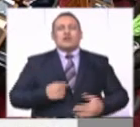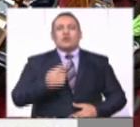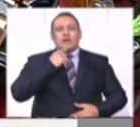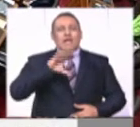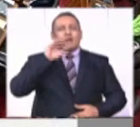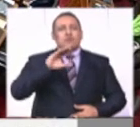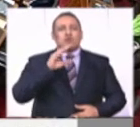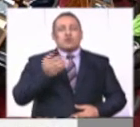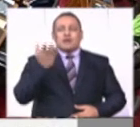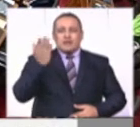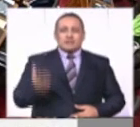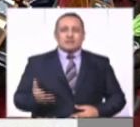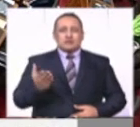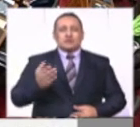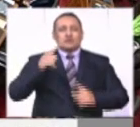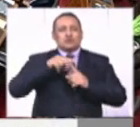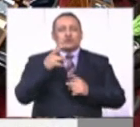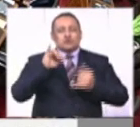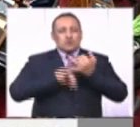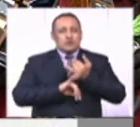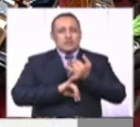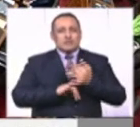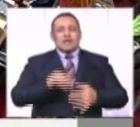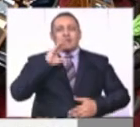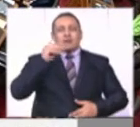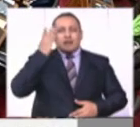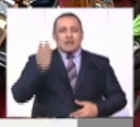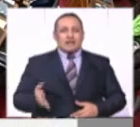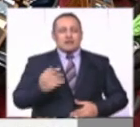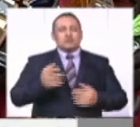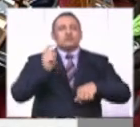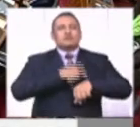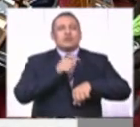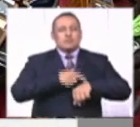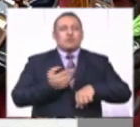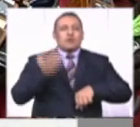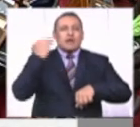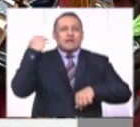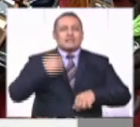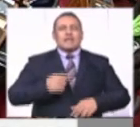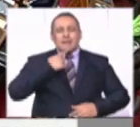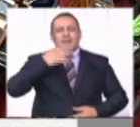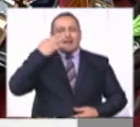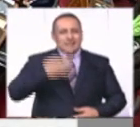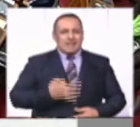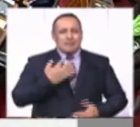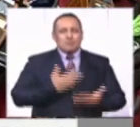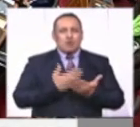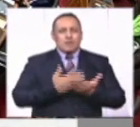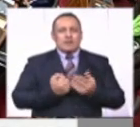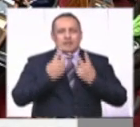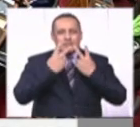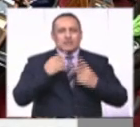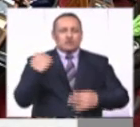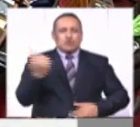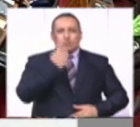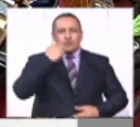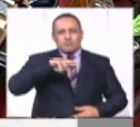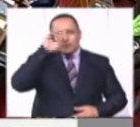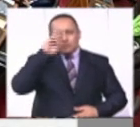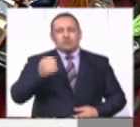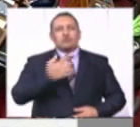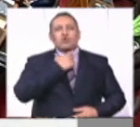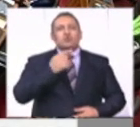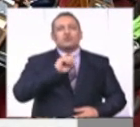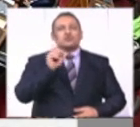dijo el señor Aníbal Torres Vázquez en su momento eran verdades latentes en nuestro país nos